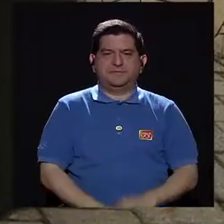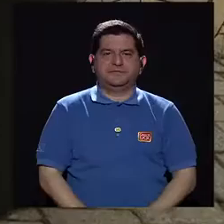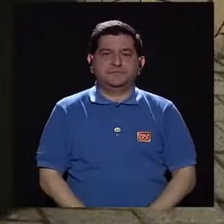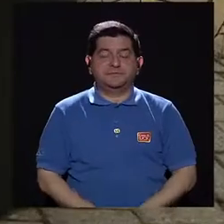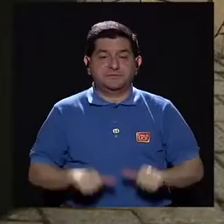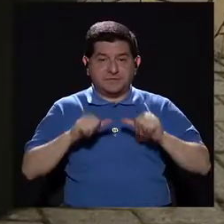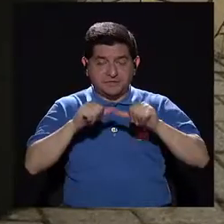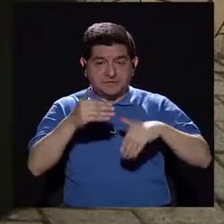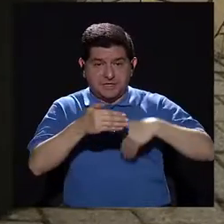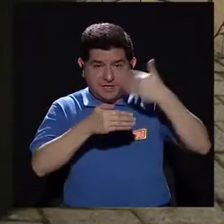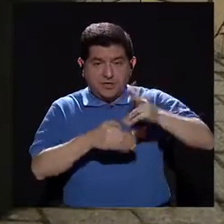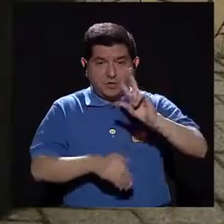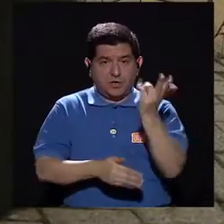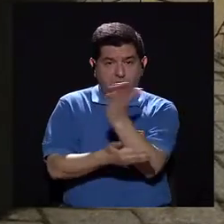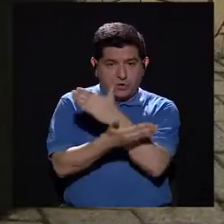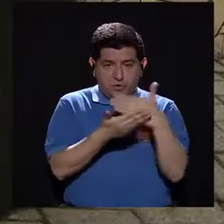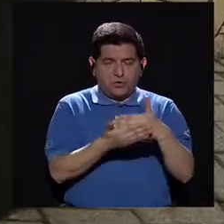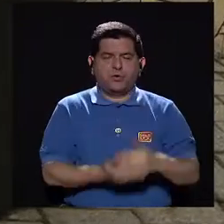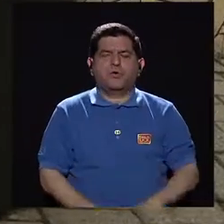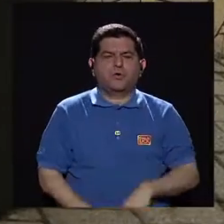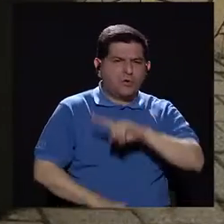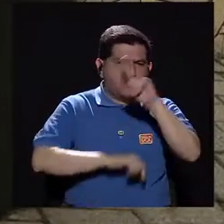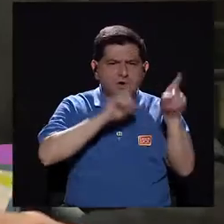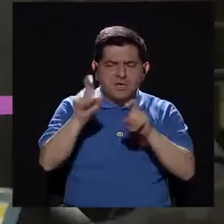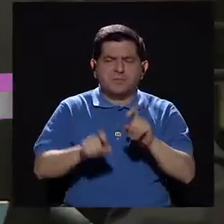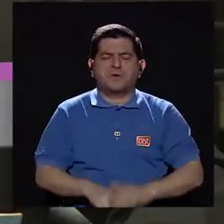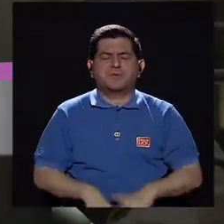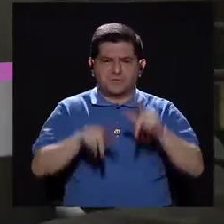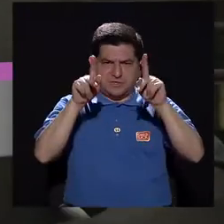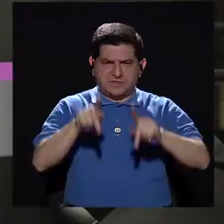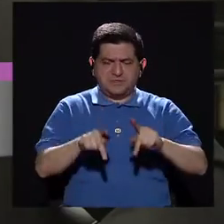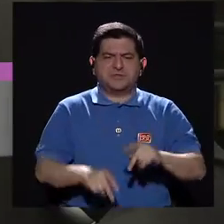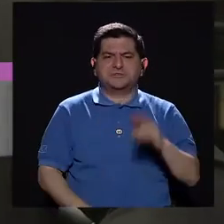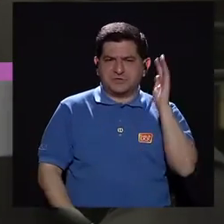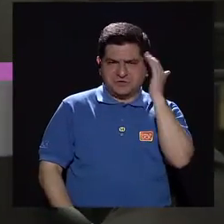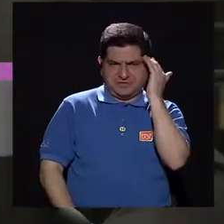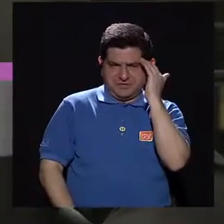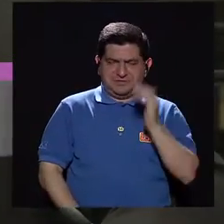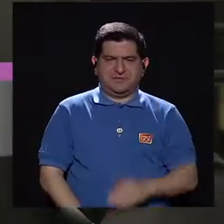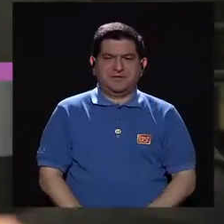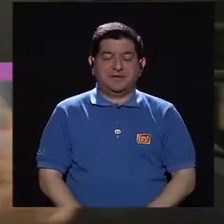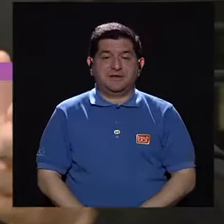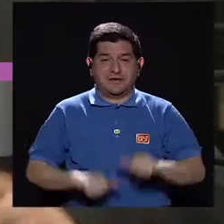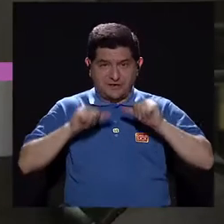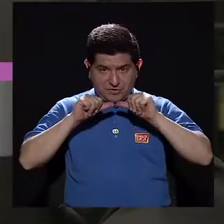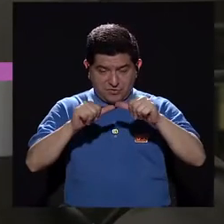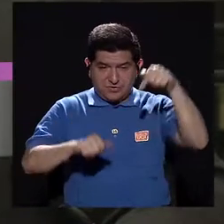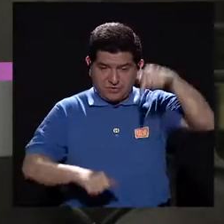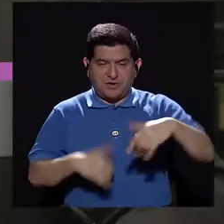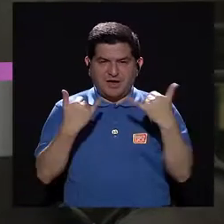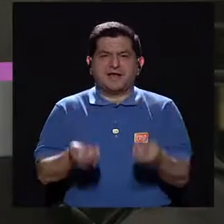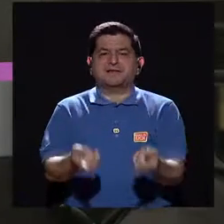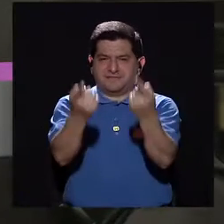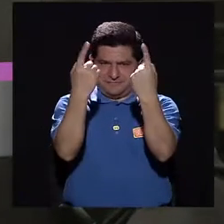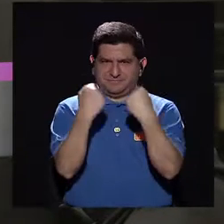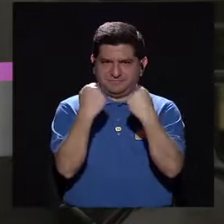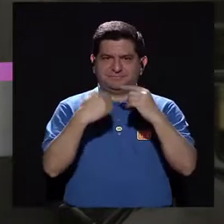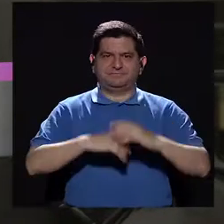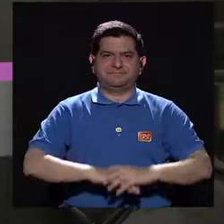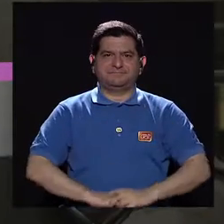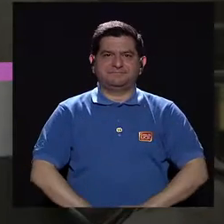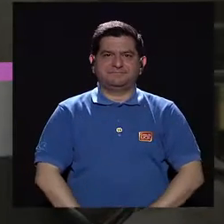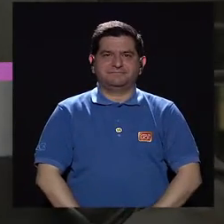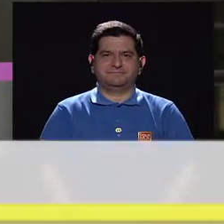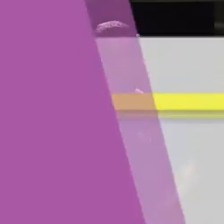segunda pausa para pues regresar al tercer bloque y conocer más preguntas de nuestros televidentes. Por favor, quédese con nosotros y ya